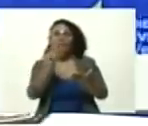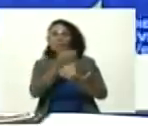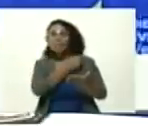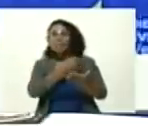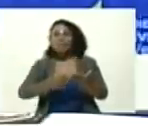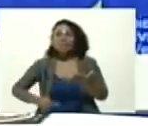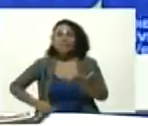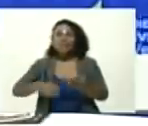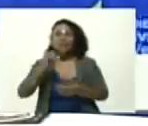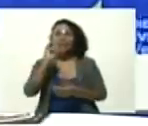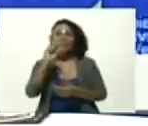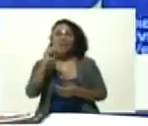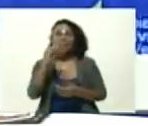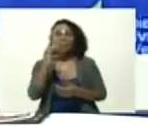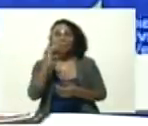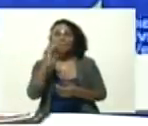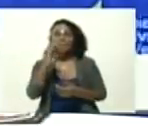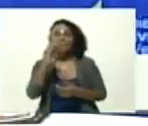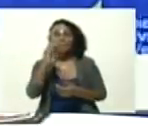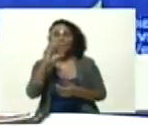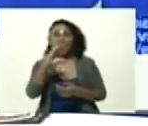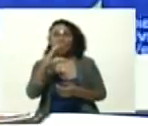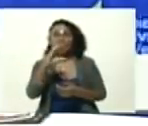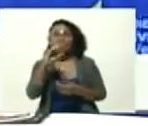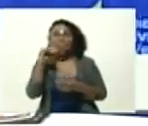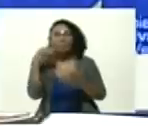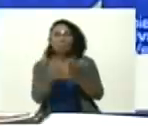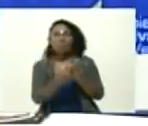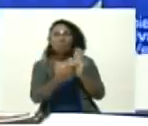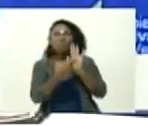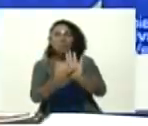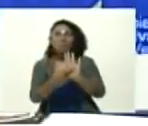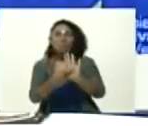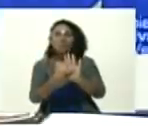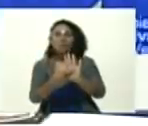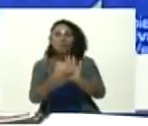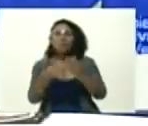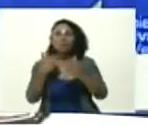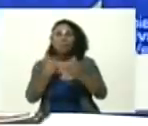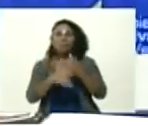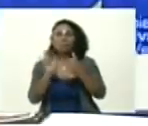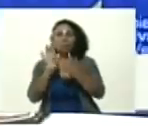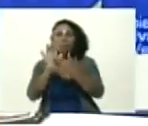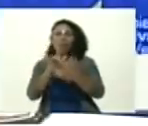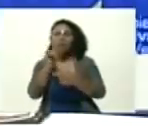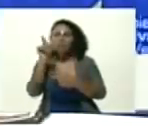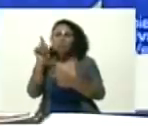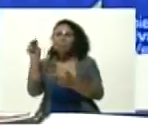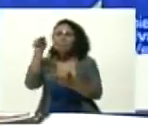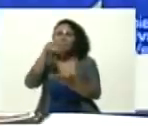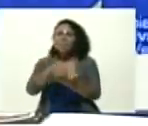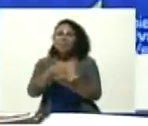presidente del INAMET, mostrándonos. Fíjense ustedes, vamos a mostrarle esto. Párate tú ahí, párate con